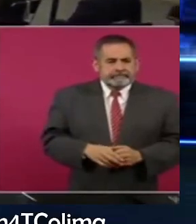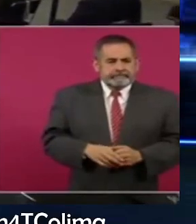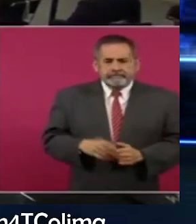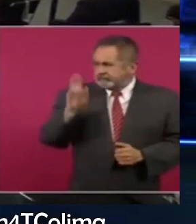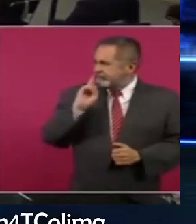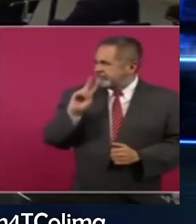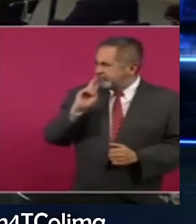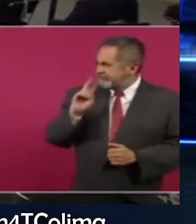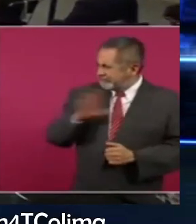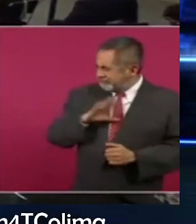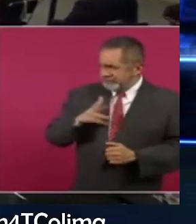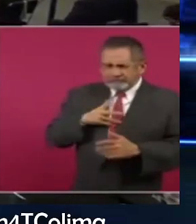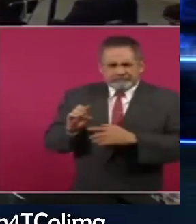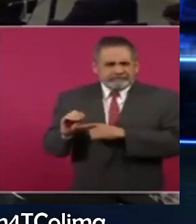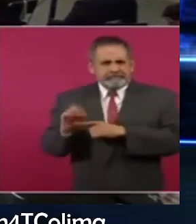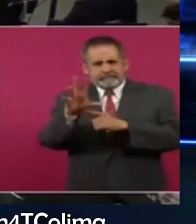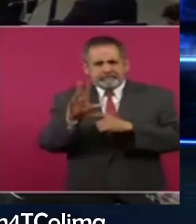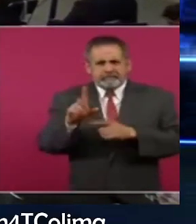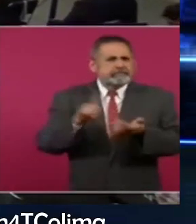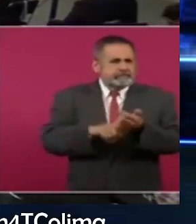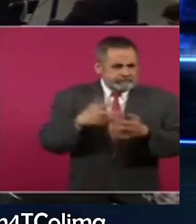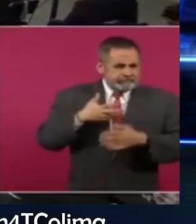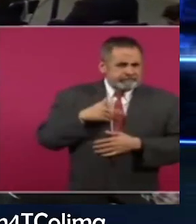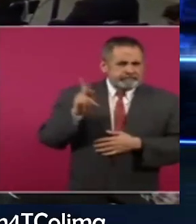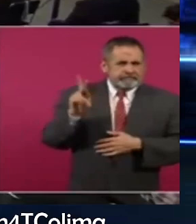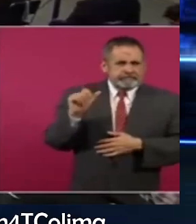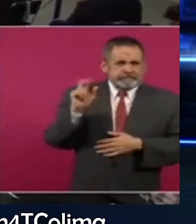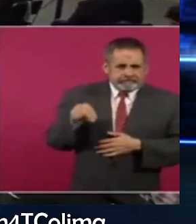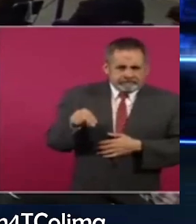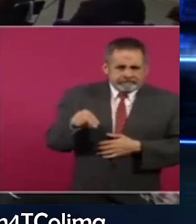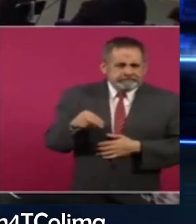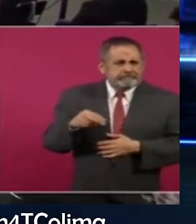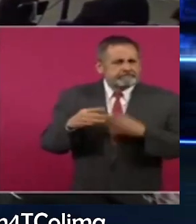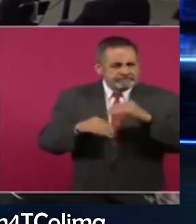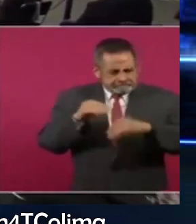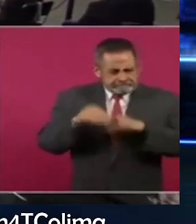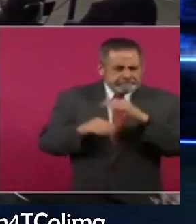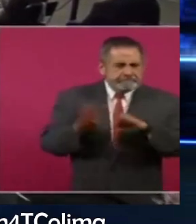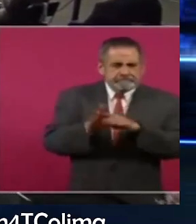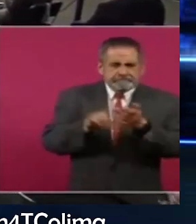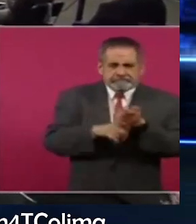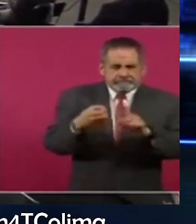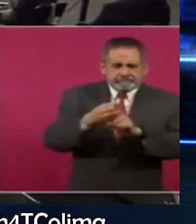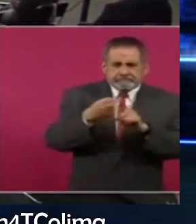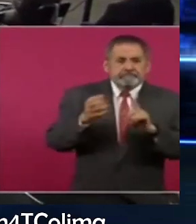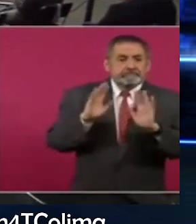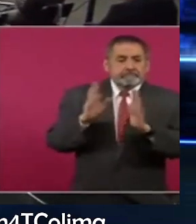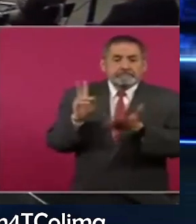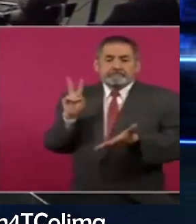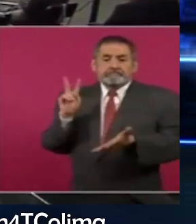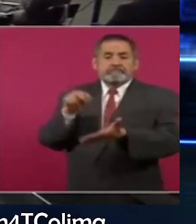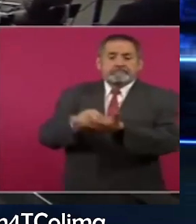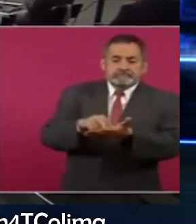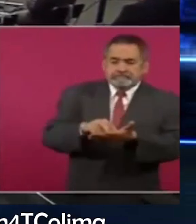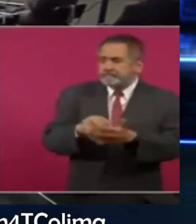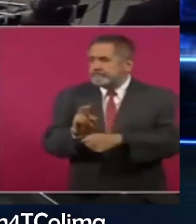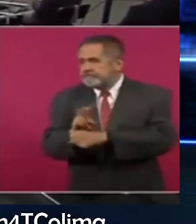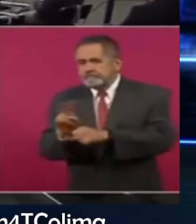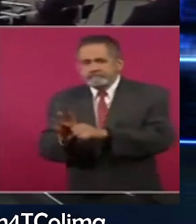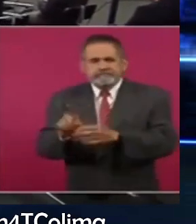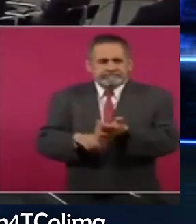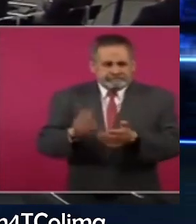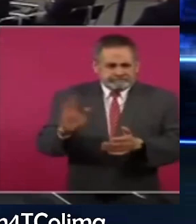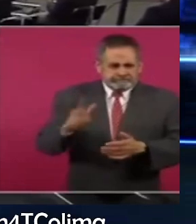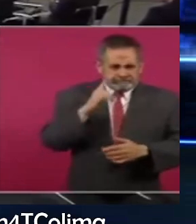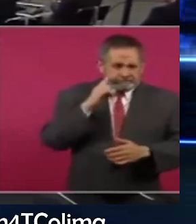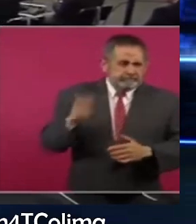Pasamos, sí, toda una estrategia de los elementos que ya están en la región.